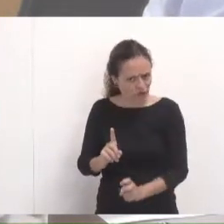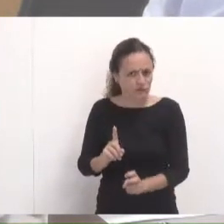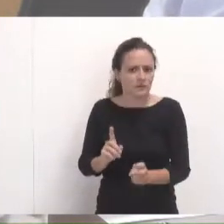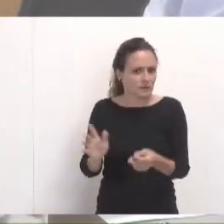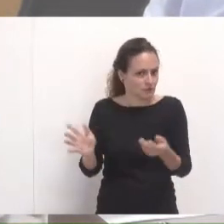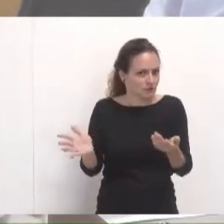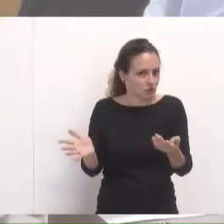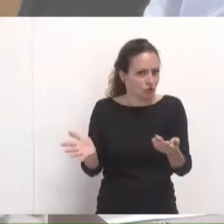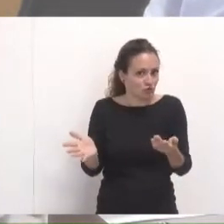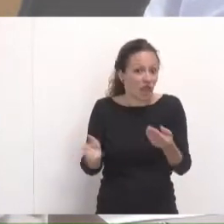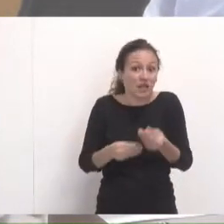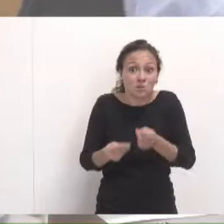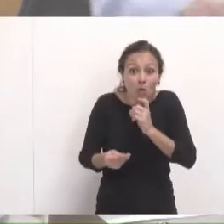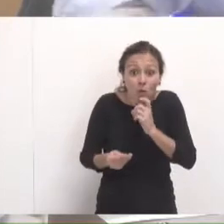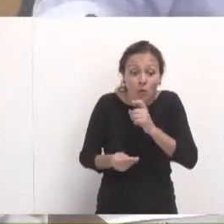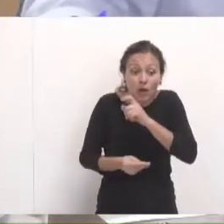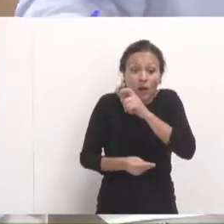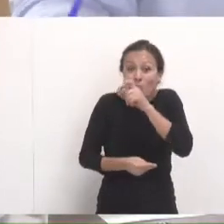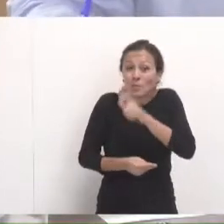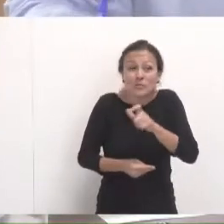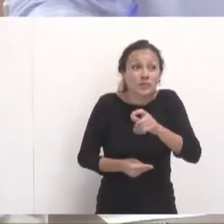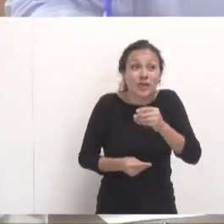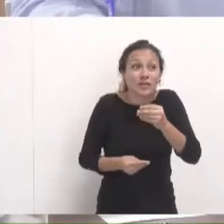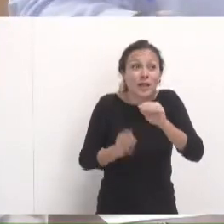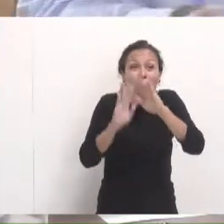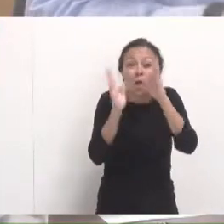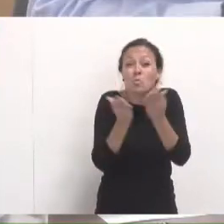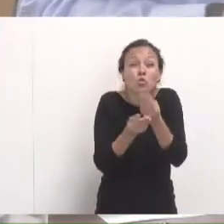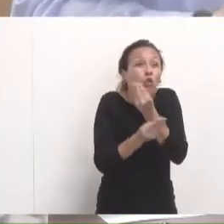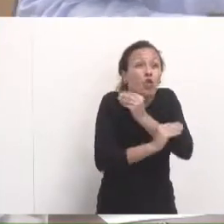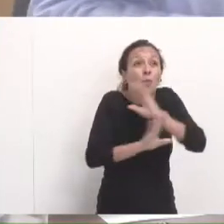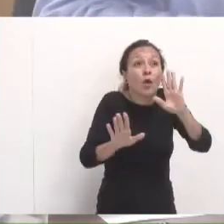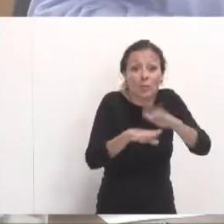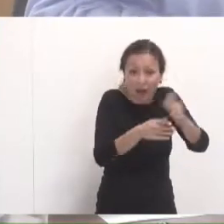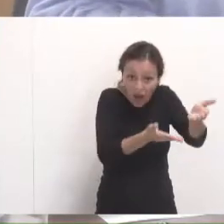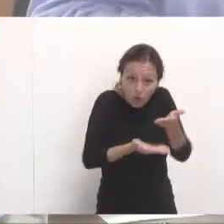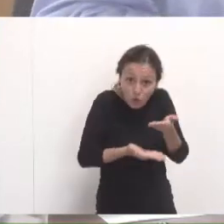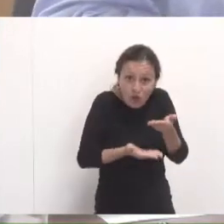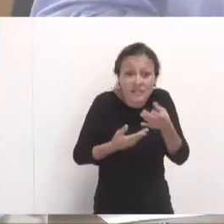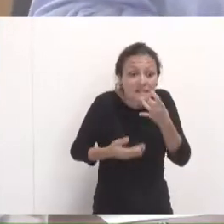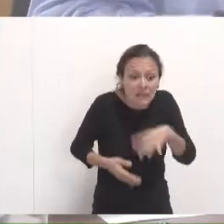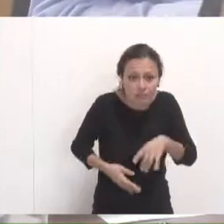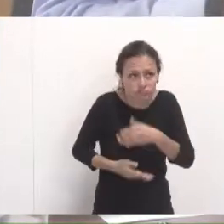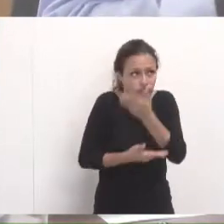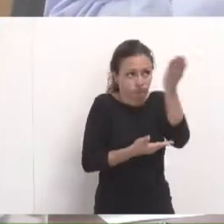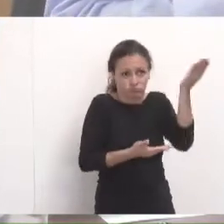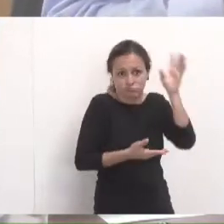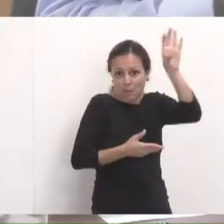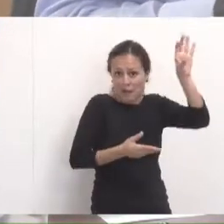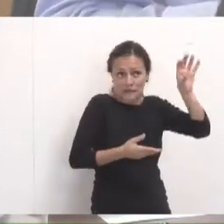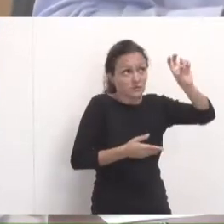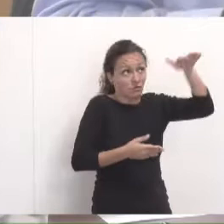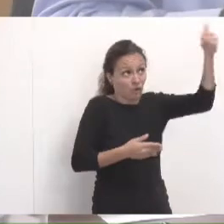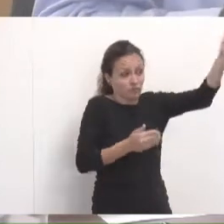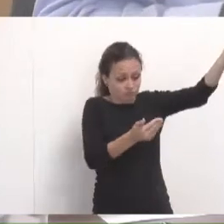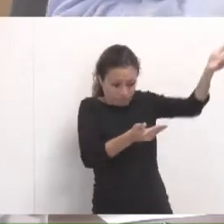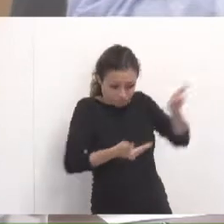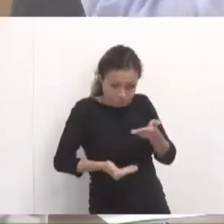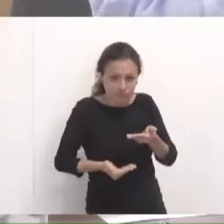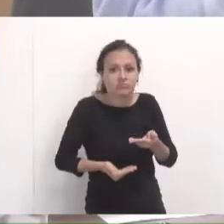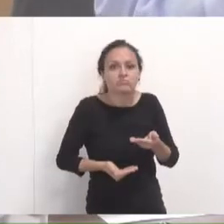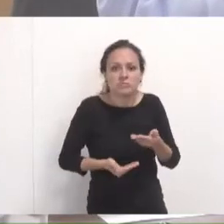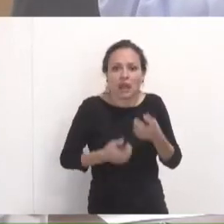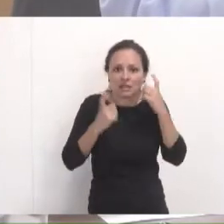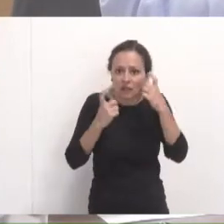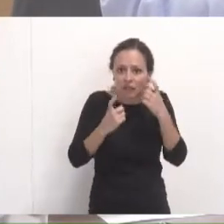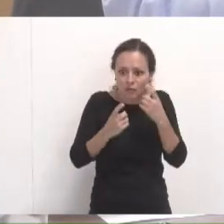los mejores en el mundo que nos pueden ayudar? Pues estas personas, pues eso es lo que hemos hecho, lo hemos traído, y la idea es, junto con él o de la